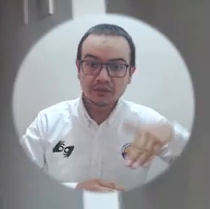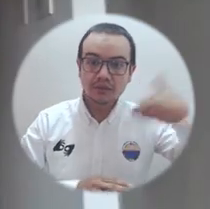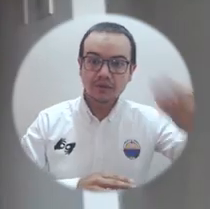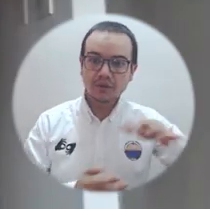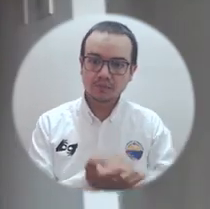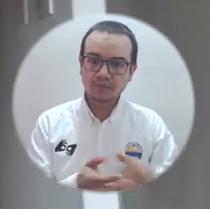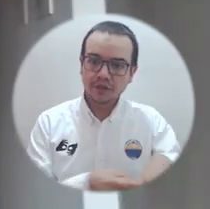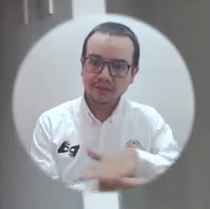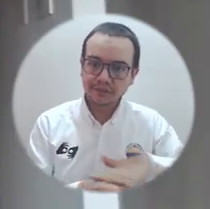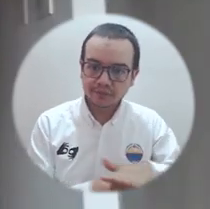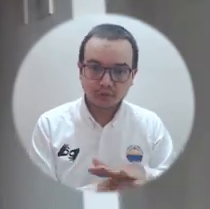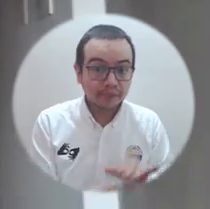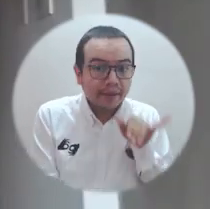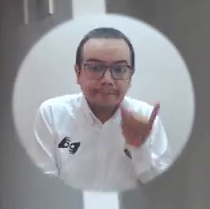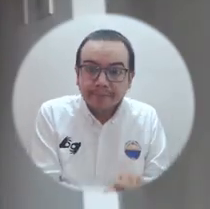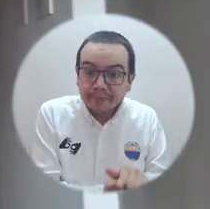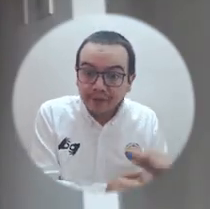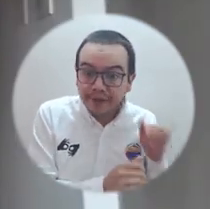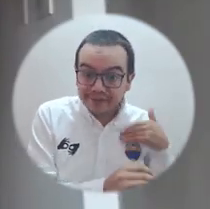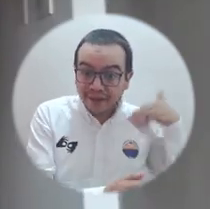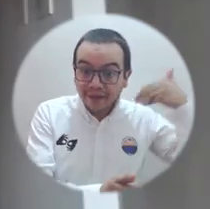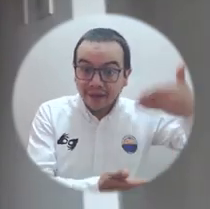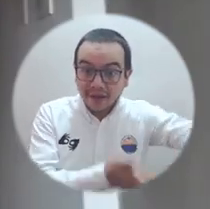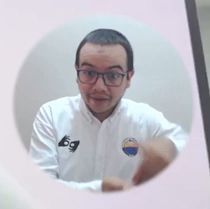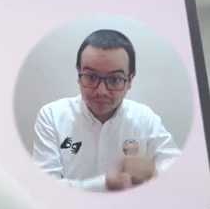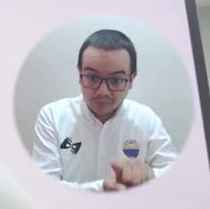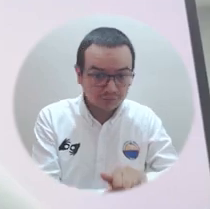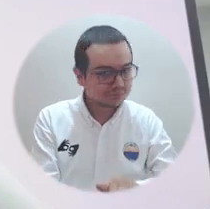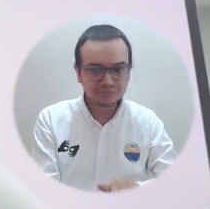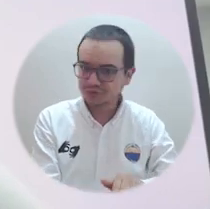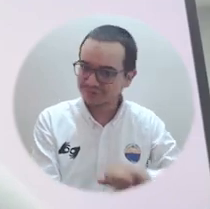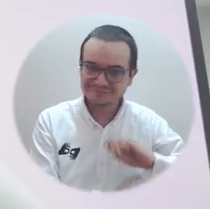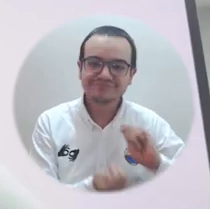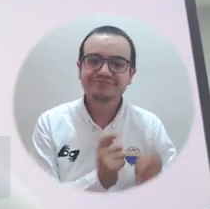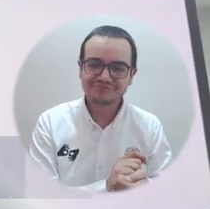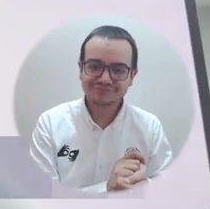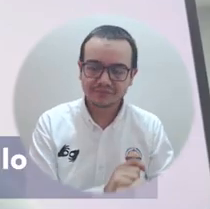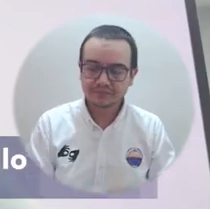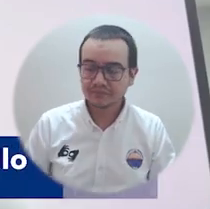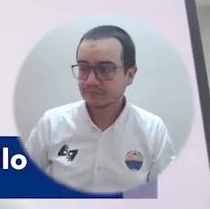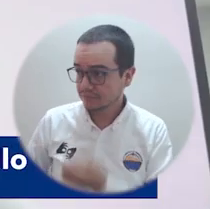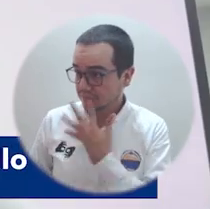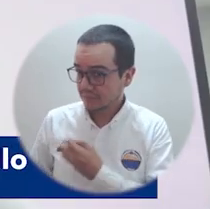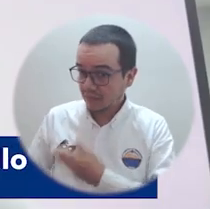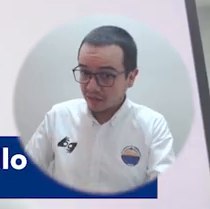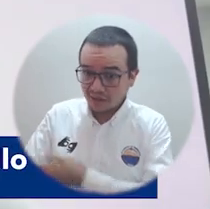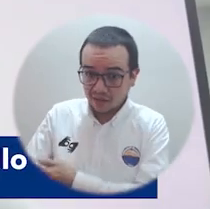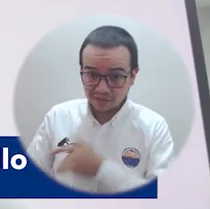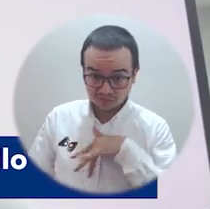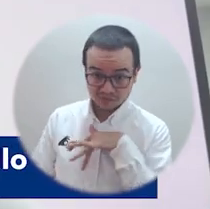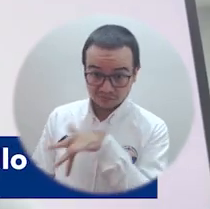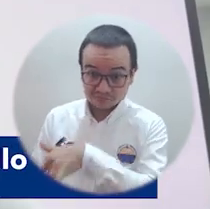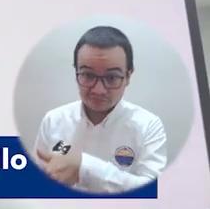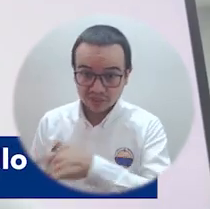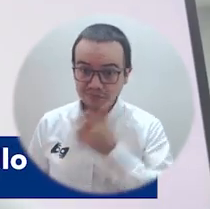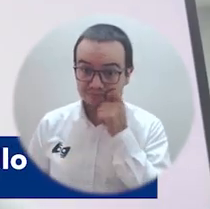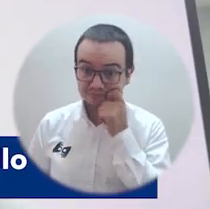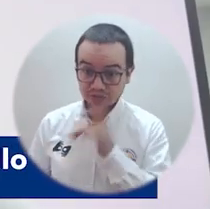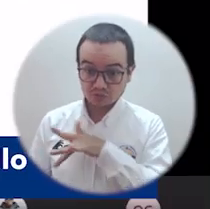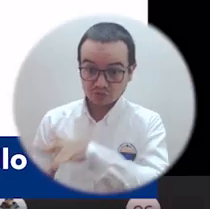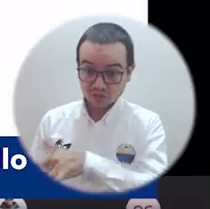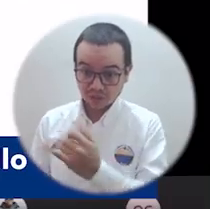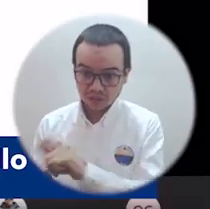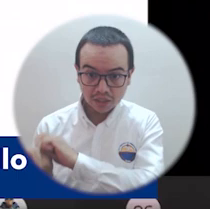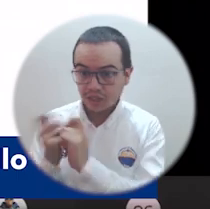de que pase todo esto las cosas van a ser totalmente diferentes. Este cambio de estar de una educación presencial a una educación